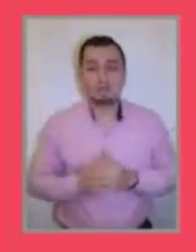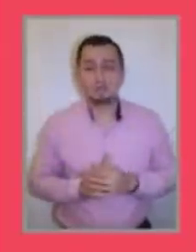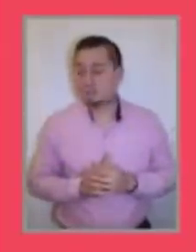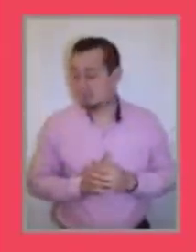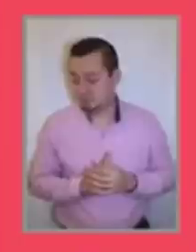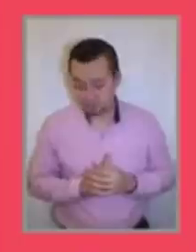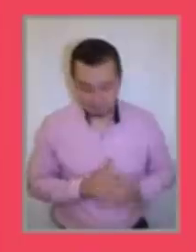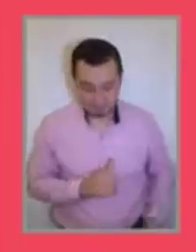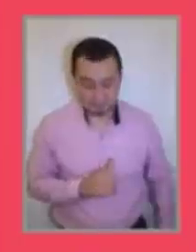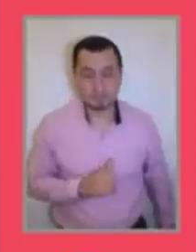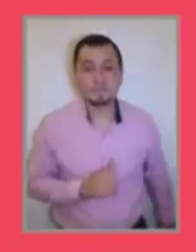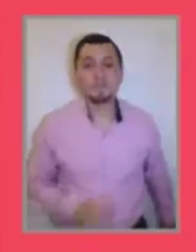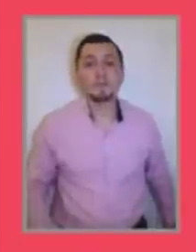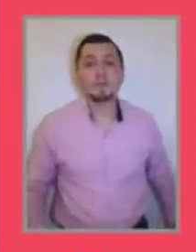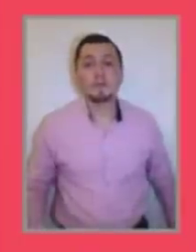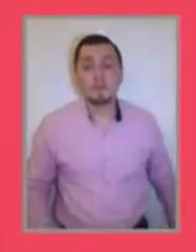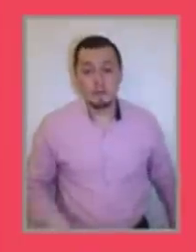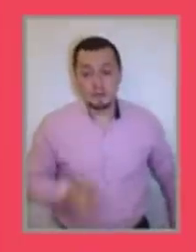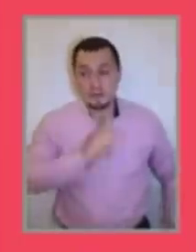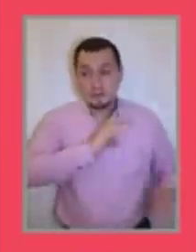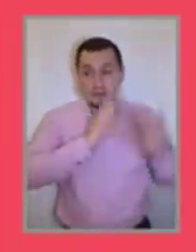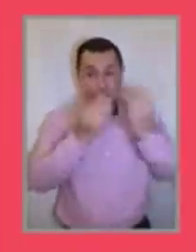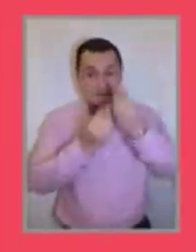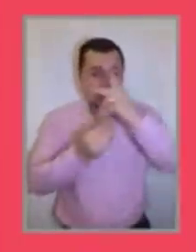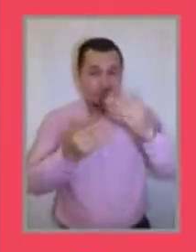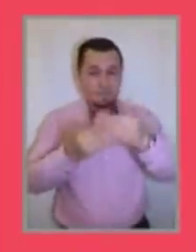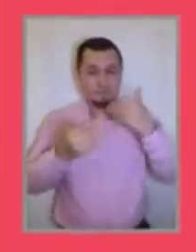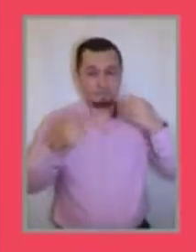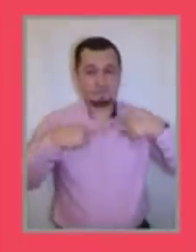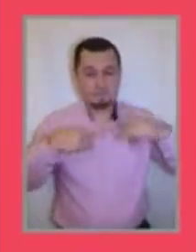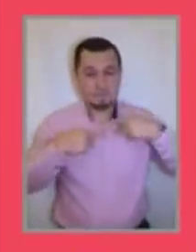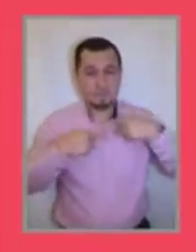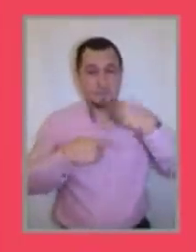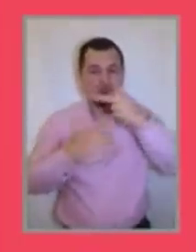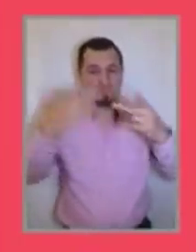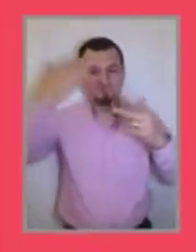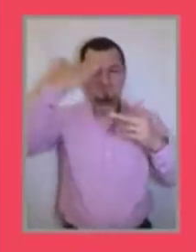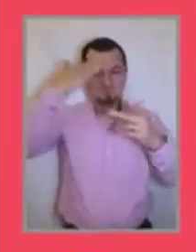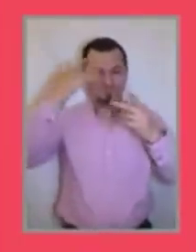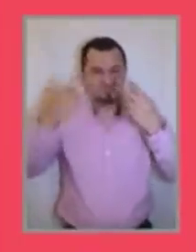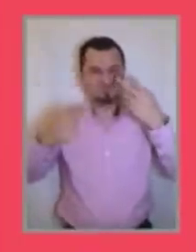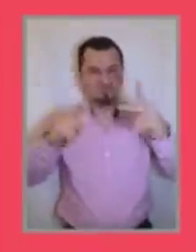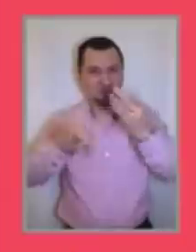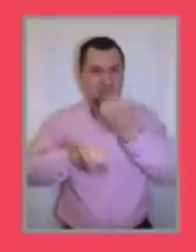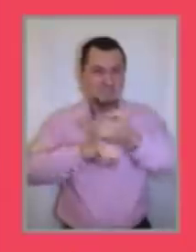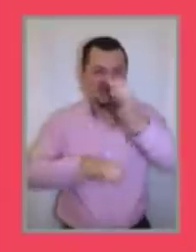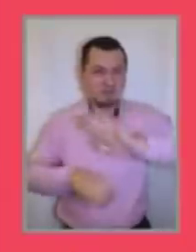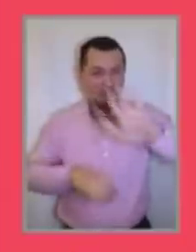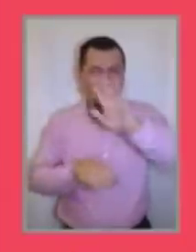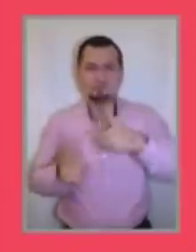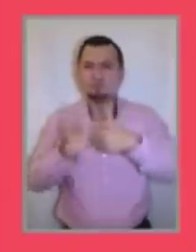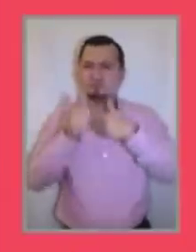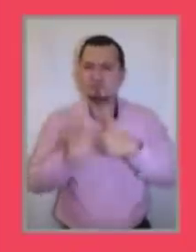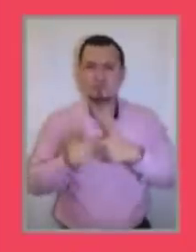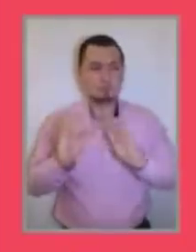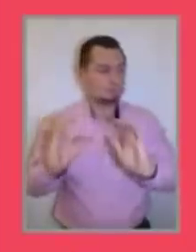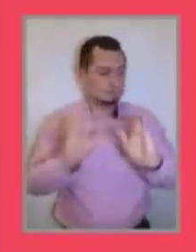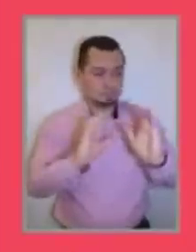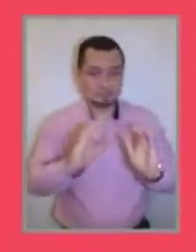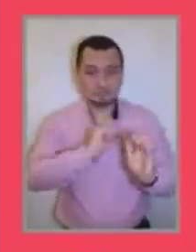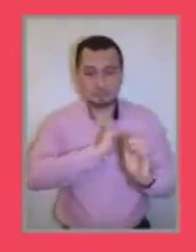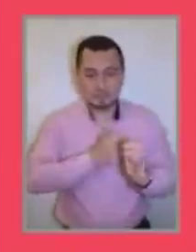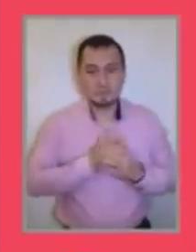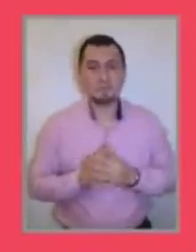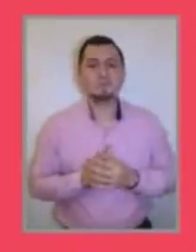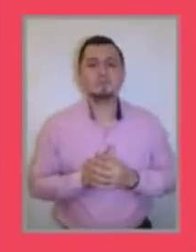una clara conciencia de todas las autoridades y todos los líderes de educación en el Estado de que hay que cuidar la salud, pero que a la